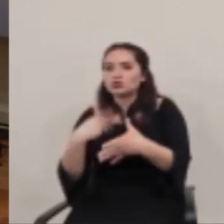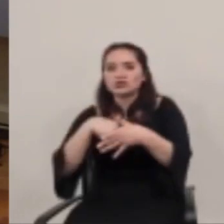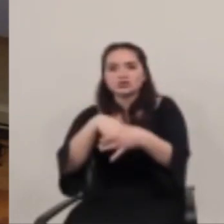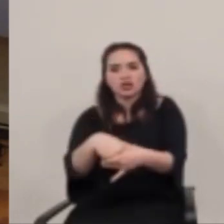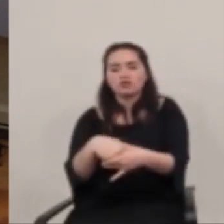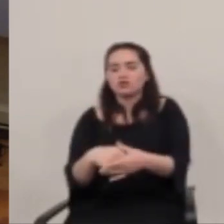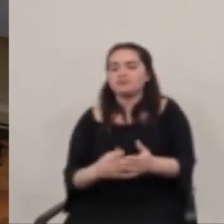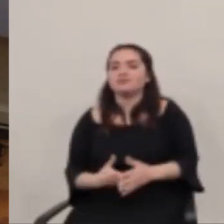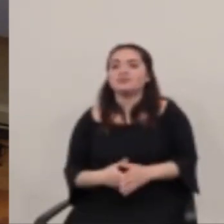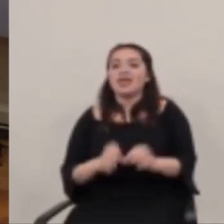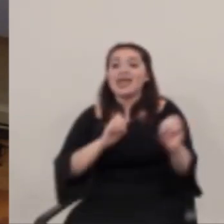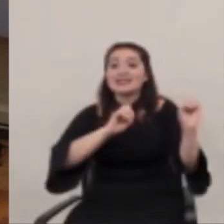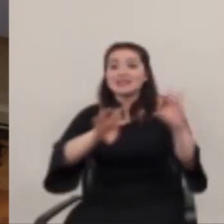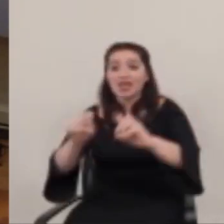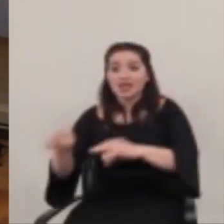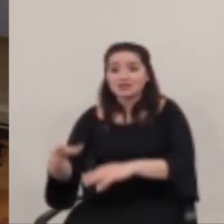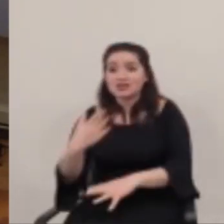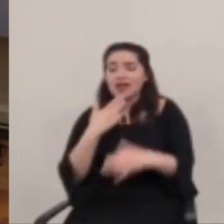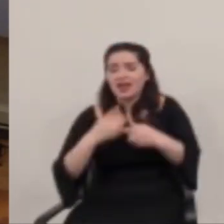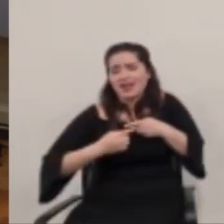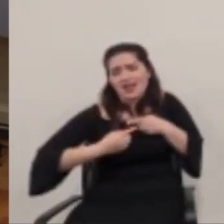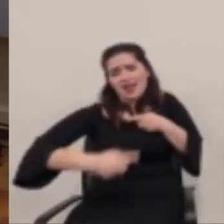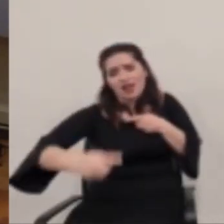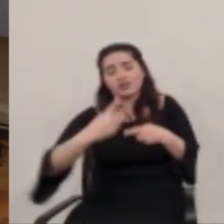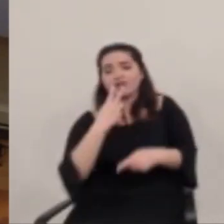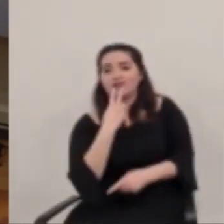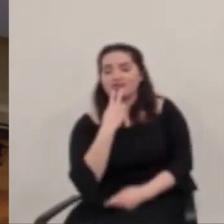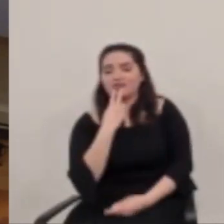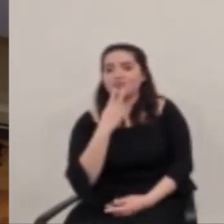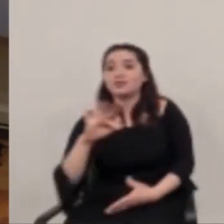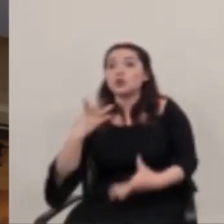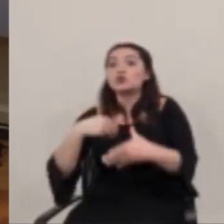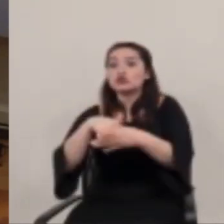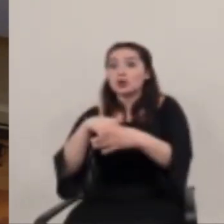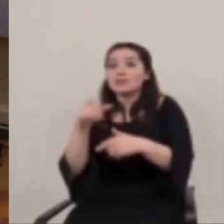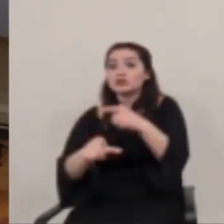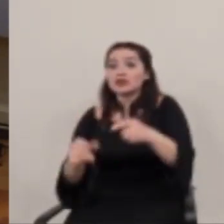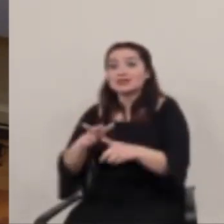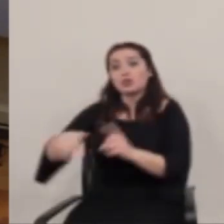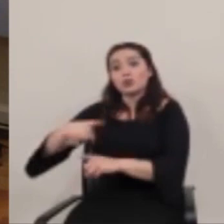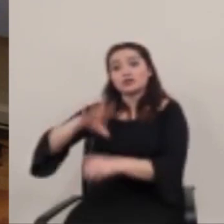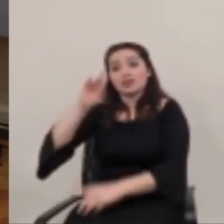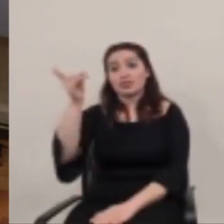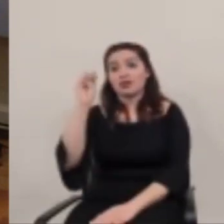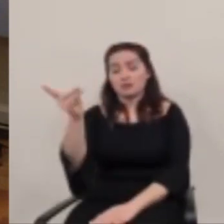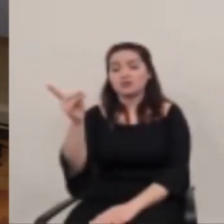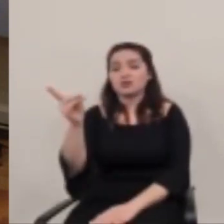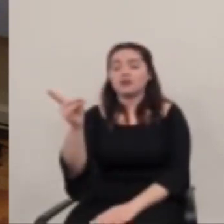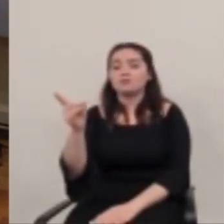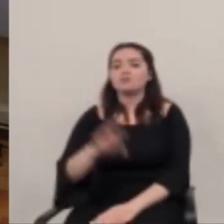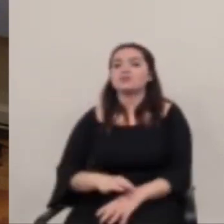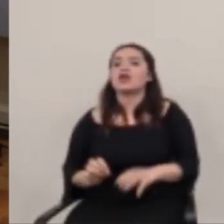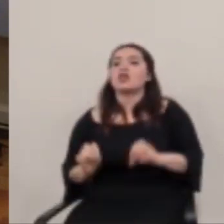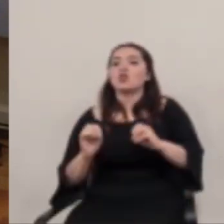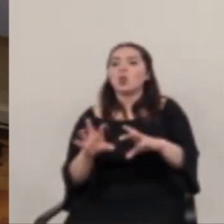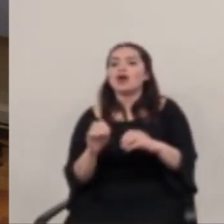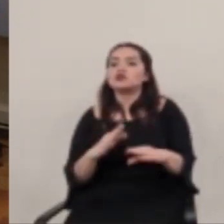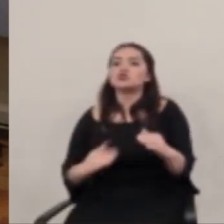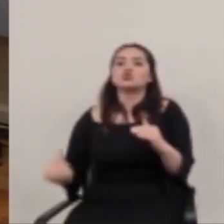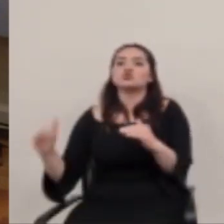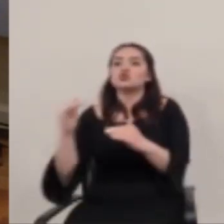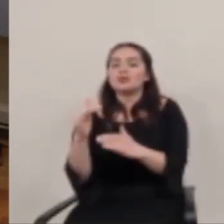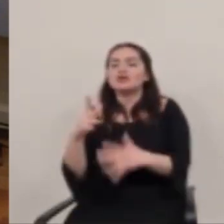como la enseñanza a lo largo de la vida. La inclusión de personas en situación de discapacidad en educación superior